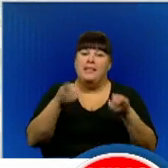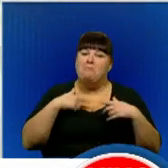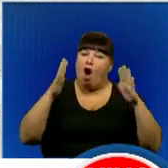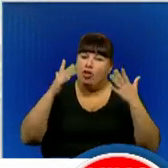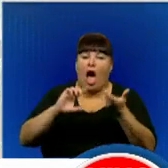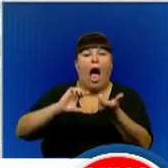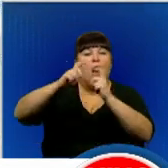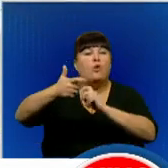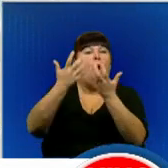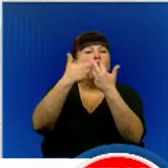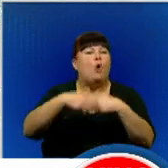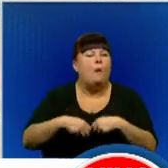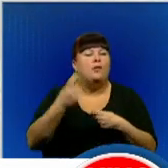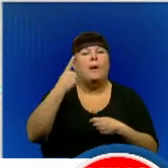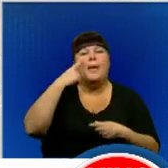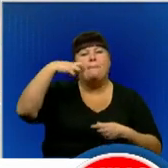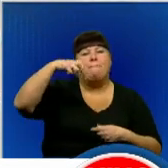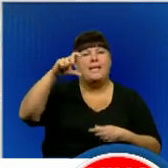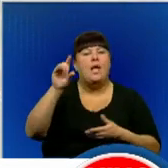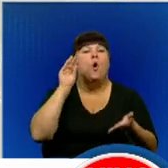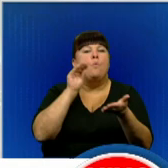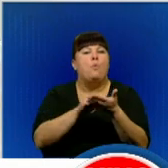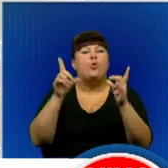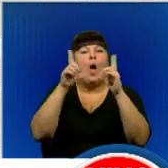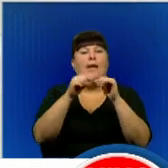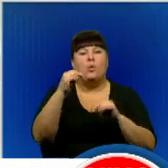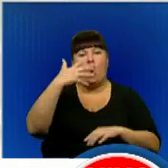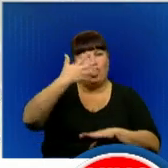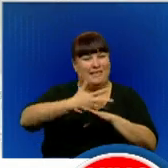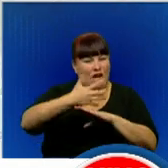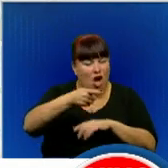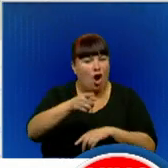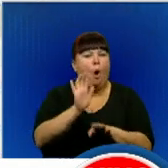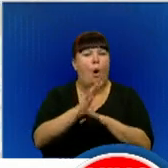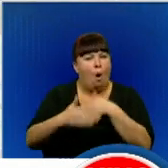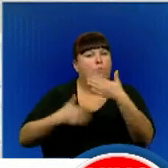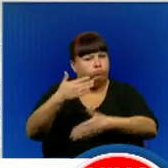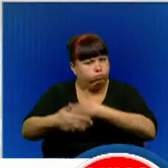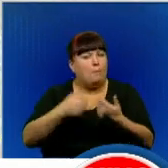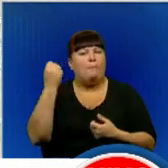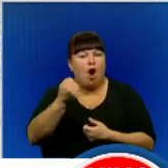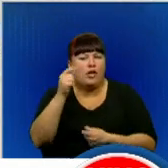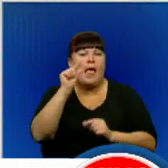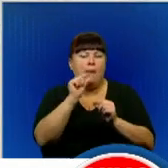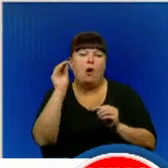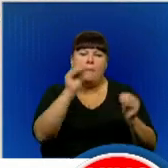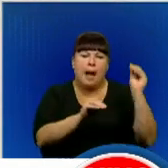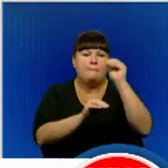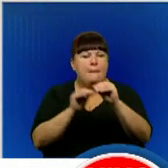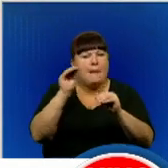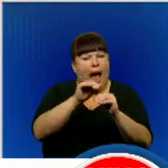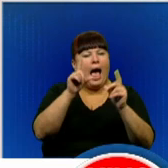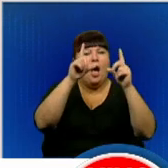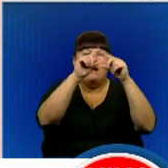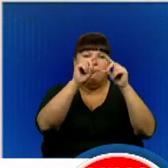actualización automática por ips incluida en artículo quinto es un gran avance que empecemos a incorporar este tipo de